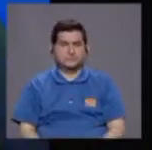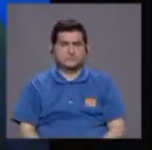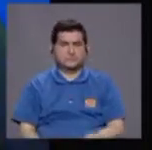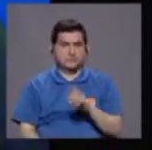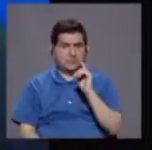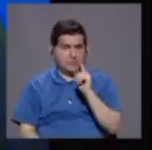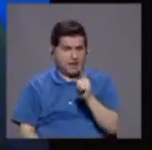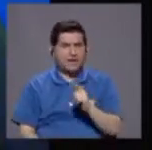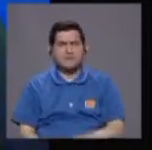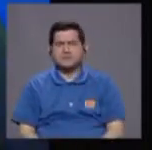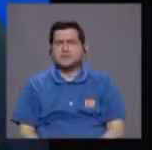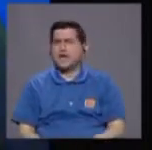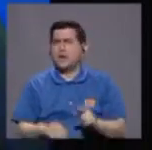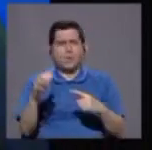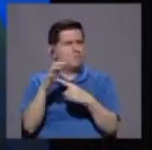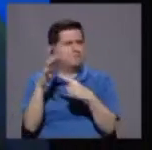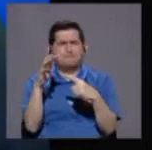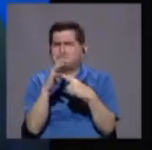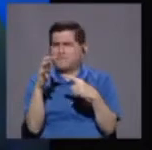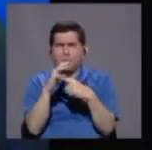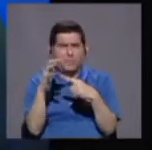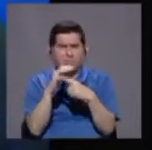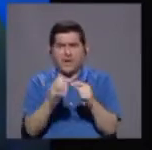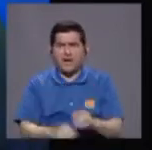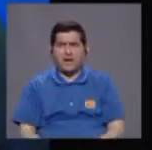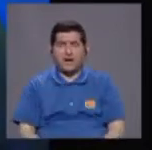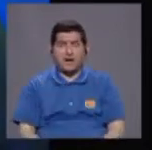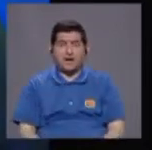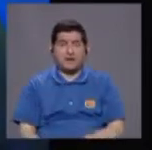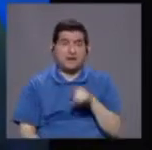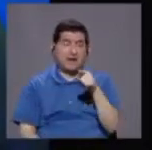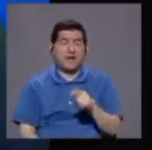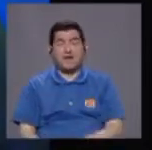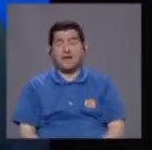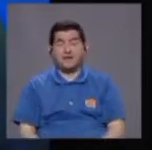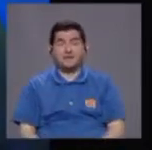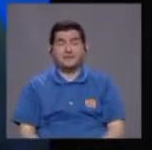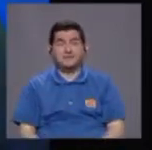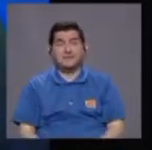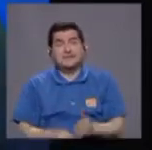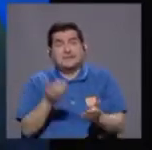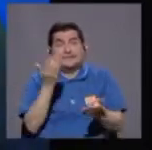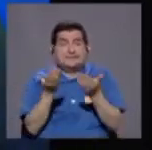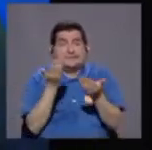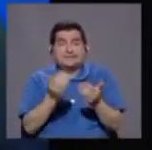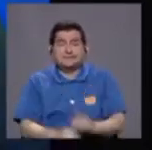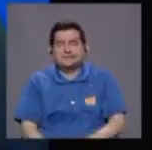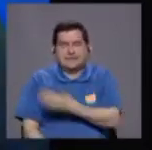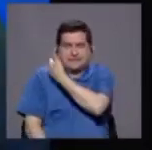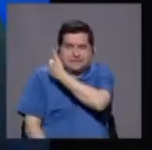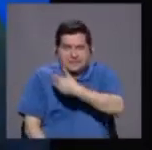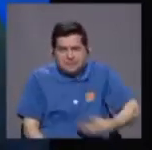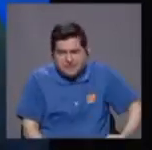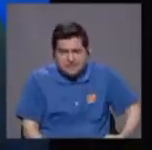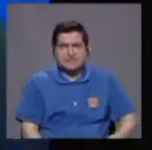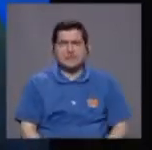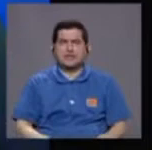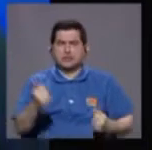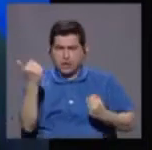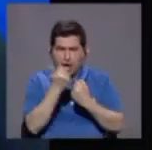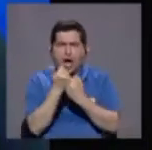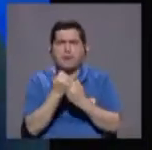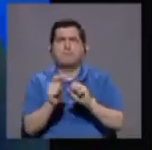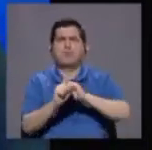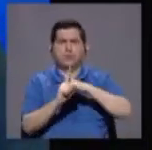muy querido, muy popular. Hubiera sido un presidente pues con muchísimo apoyo social, apoyo